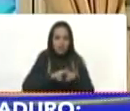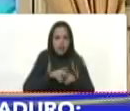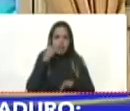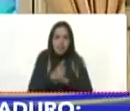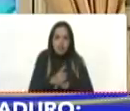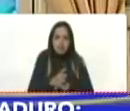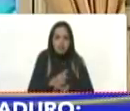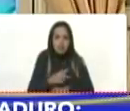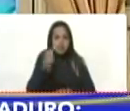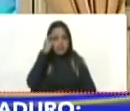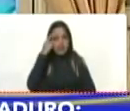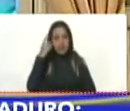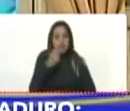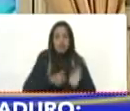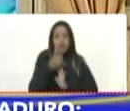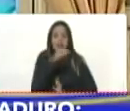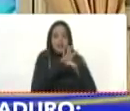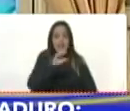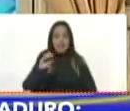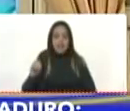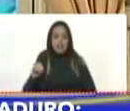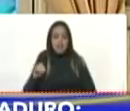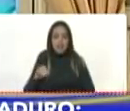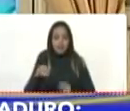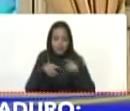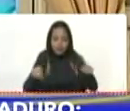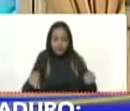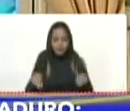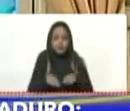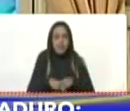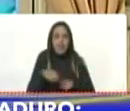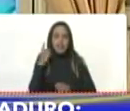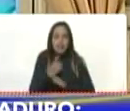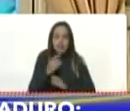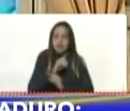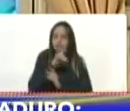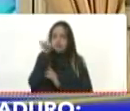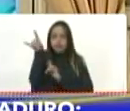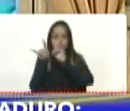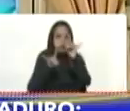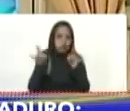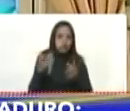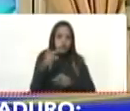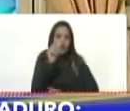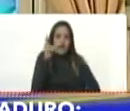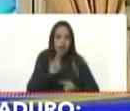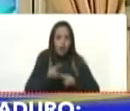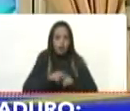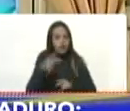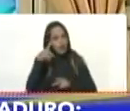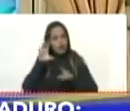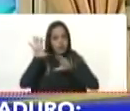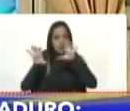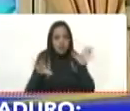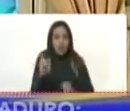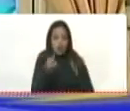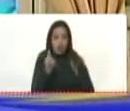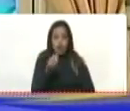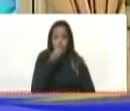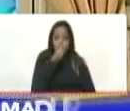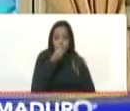sembrando 300.000 hectáreas de caraota y estemos exportando caraota. Tiene que llegar el día y el momento. No solo que nos comamos la